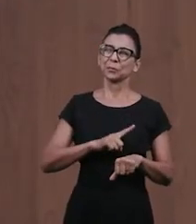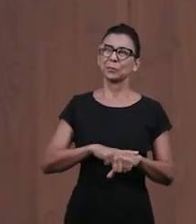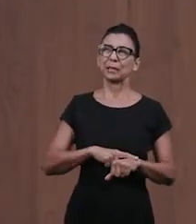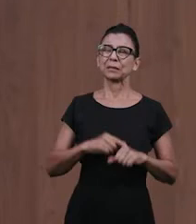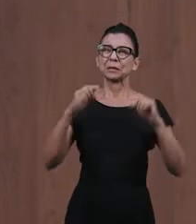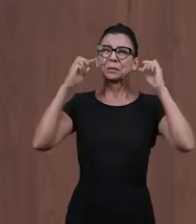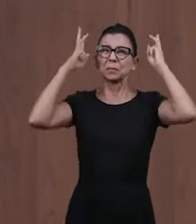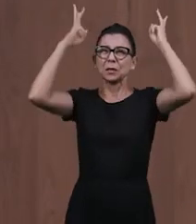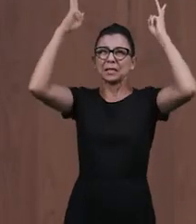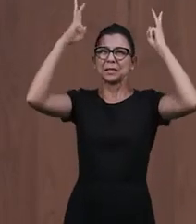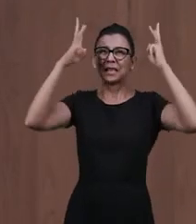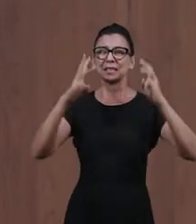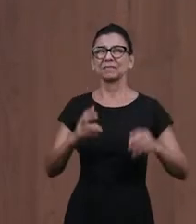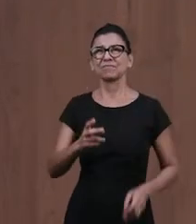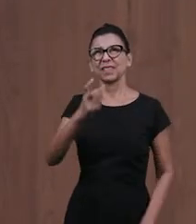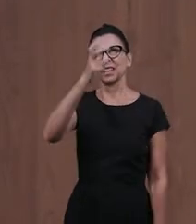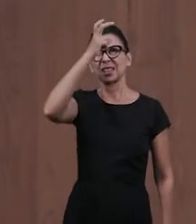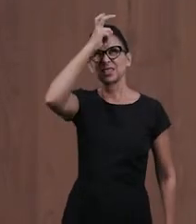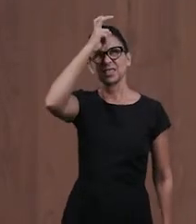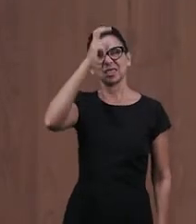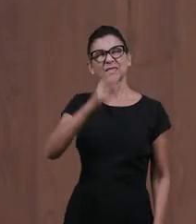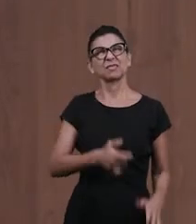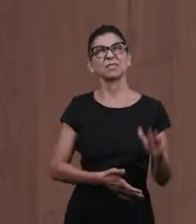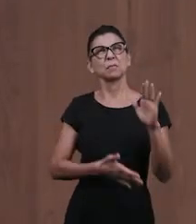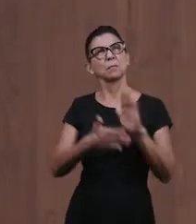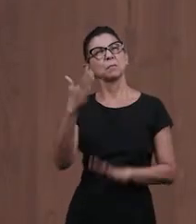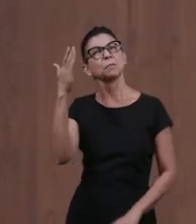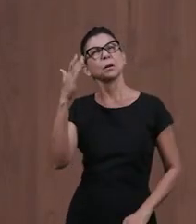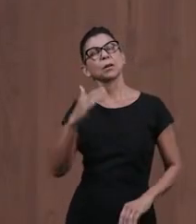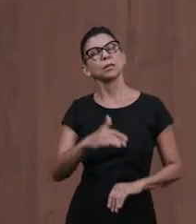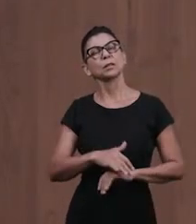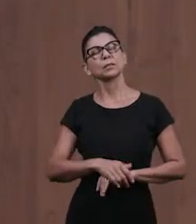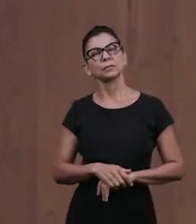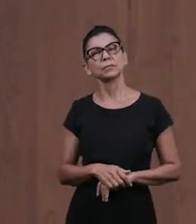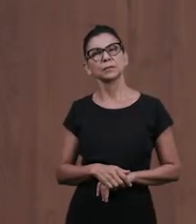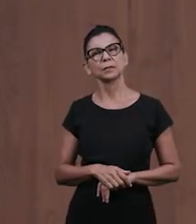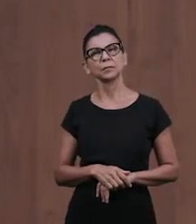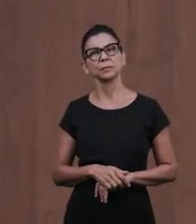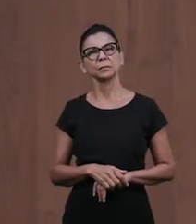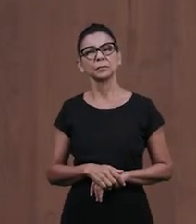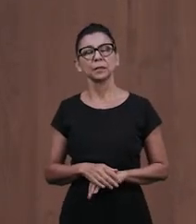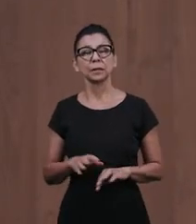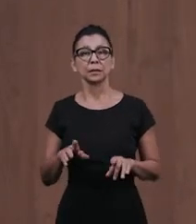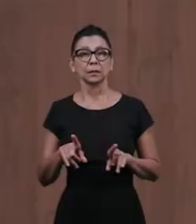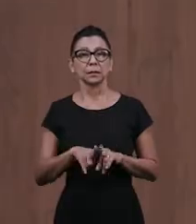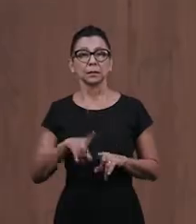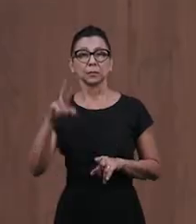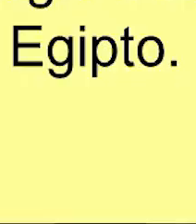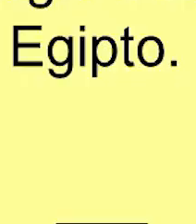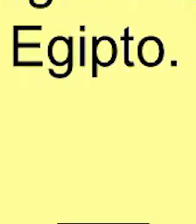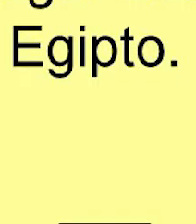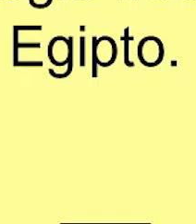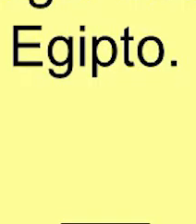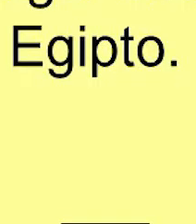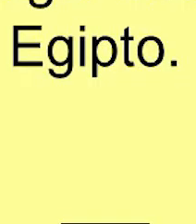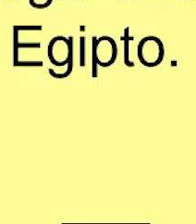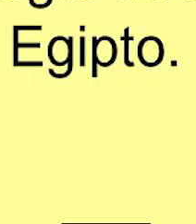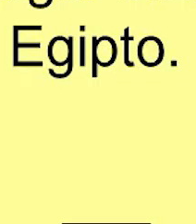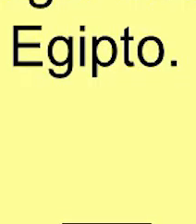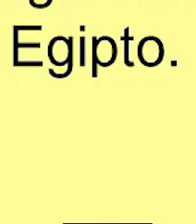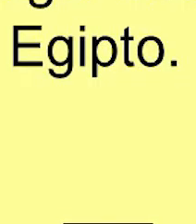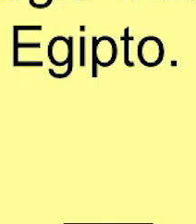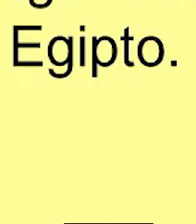Egipto, y Moisés fue creciendo, y Dios le dijo que él sería el libertador de su